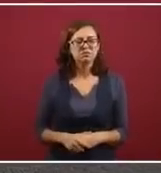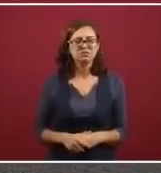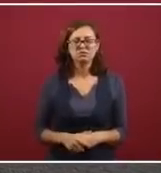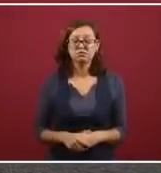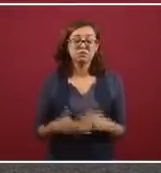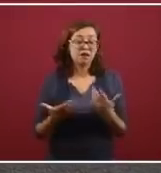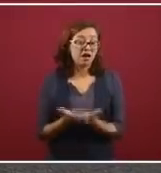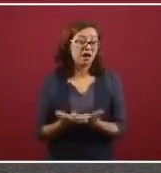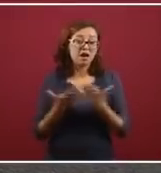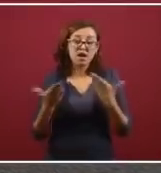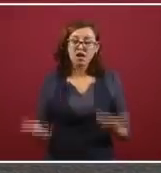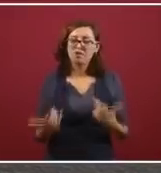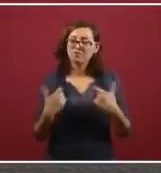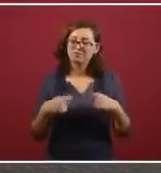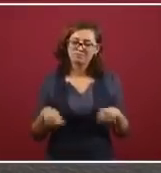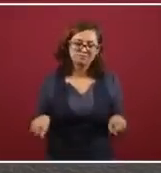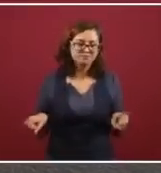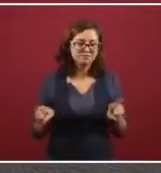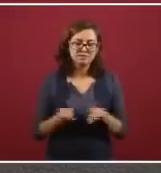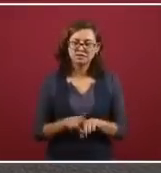Lo mismo sucedió